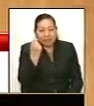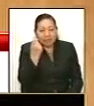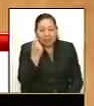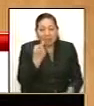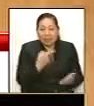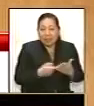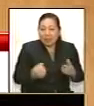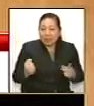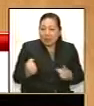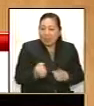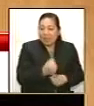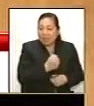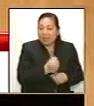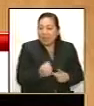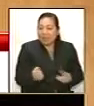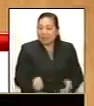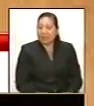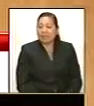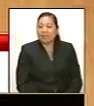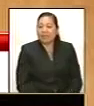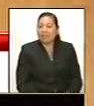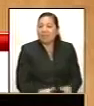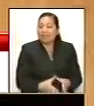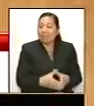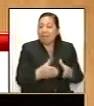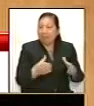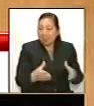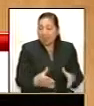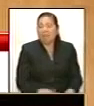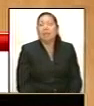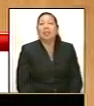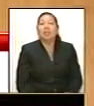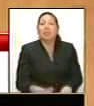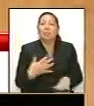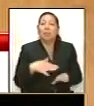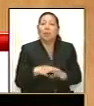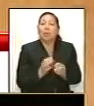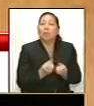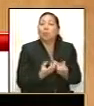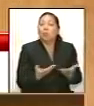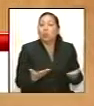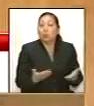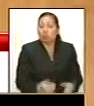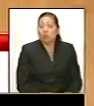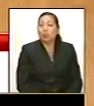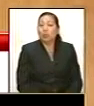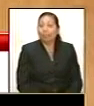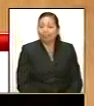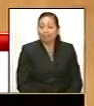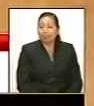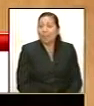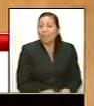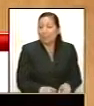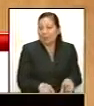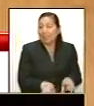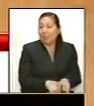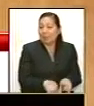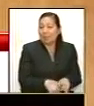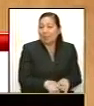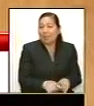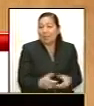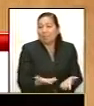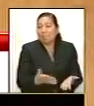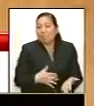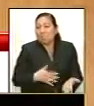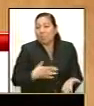una violencia, que es una dinámica muy grande, que involucra a muchos actores, pero también como que poder